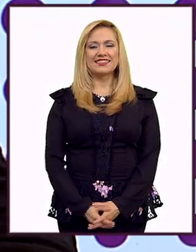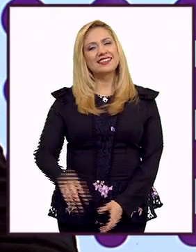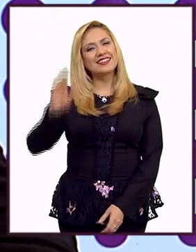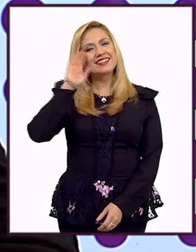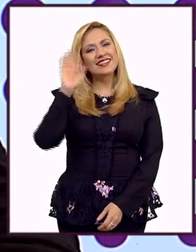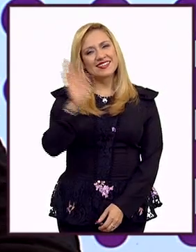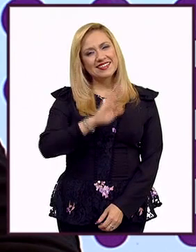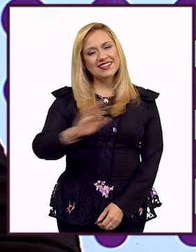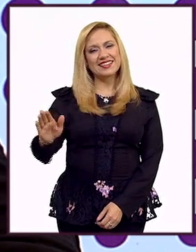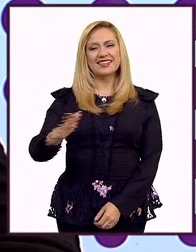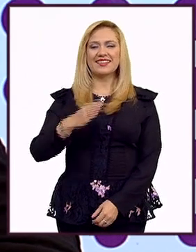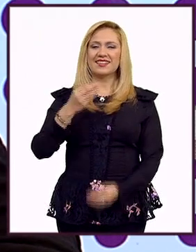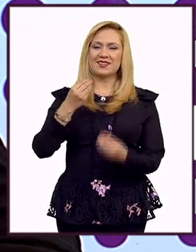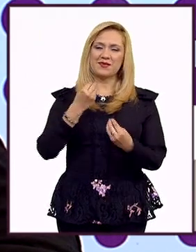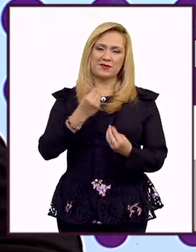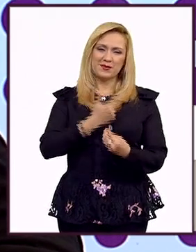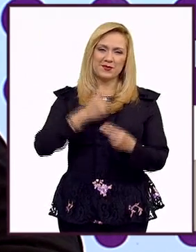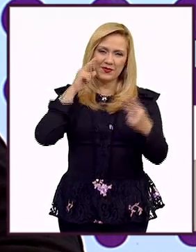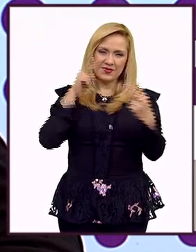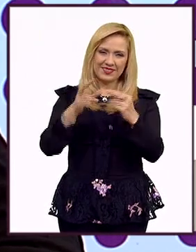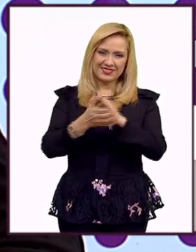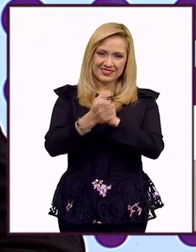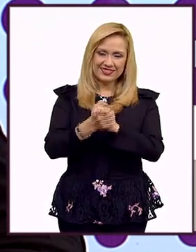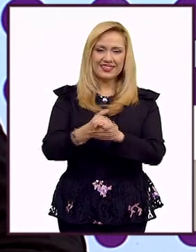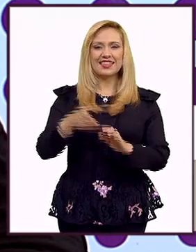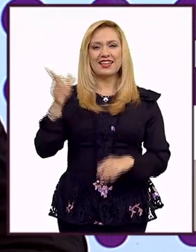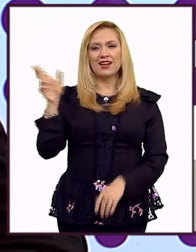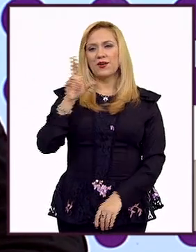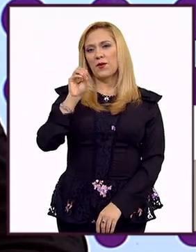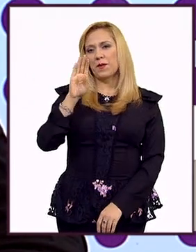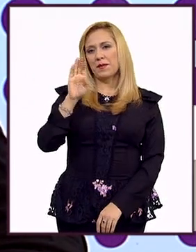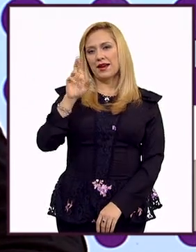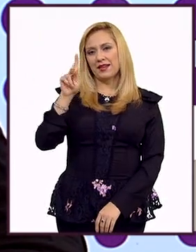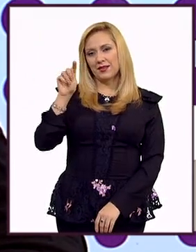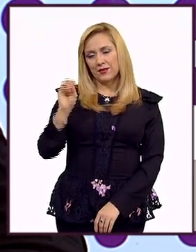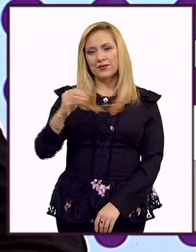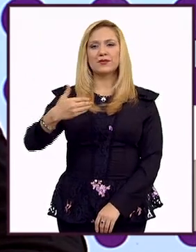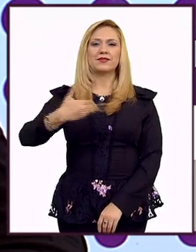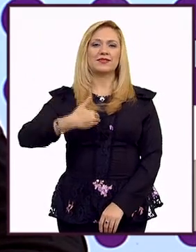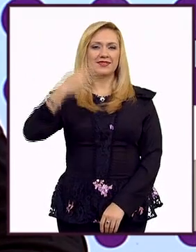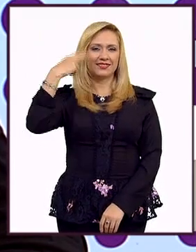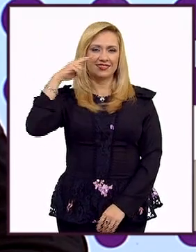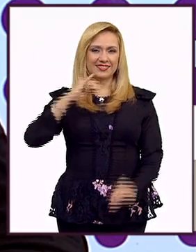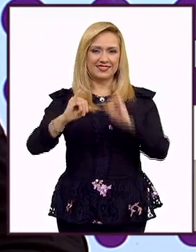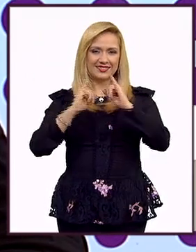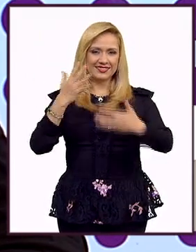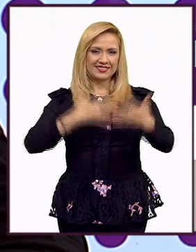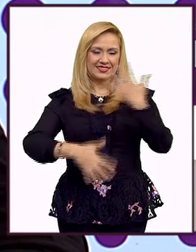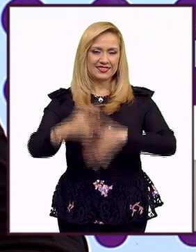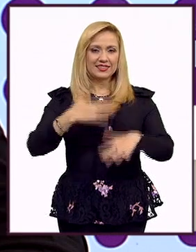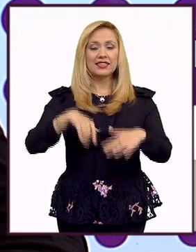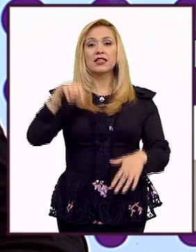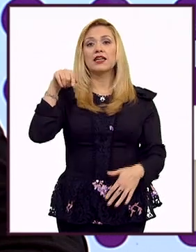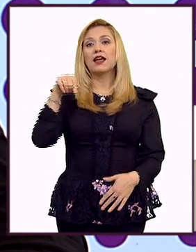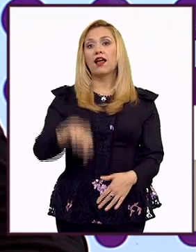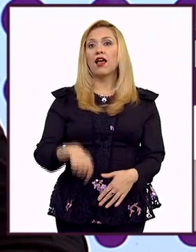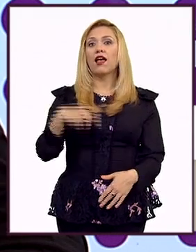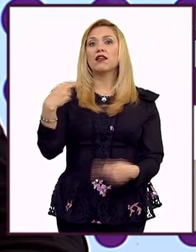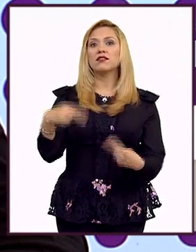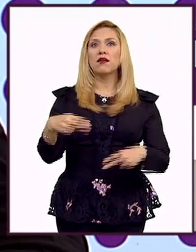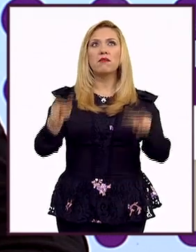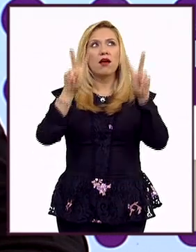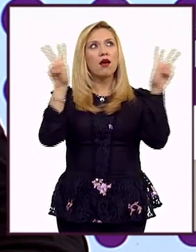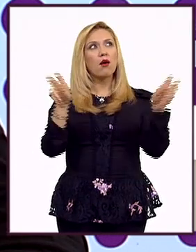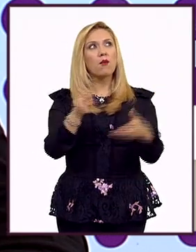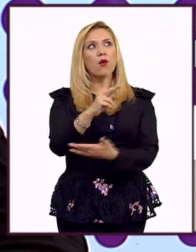Hola, ¿qué tal? Les saluda Roberto Niembro y le doy la más cordial bienvenida a su programa Tus Derechos, un espacio destinado a la difusión y